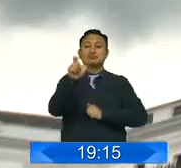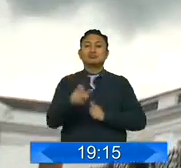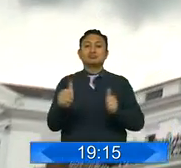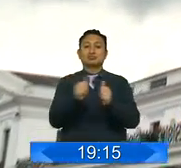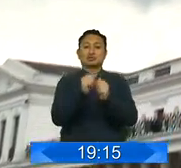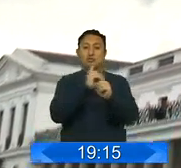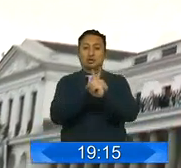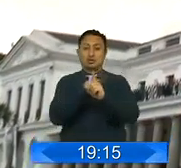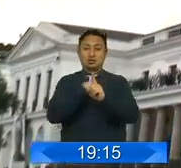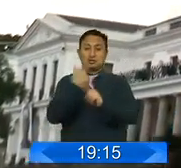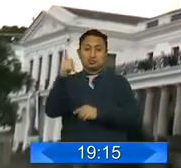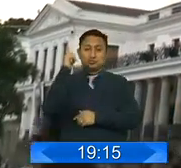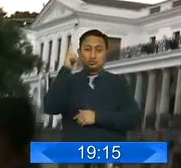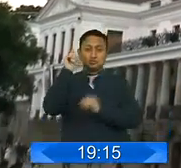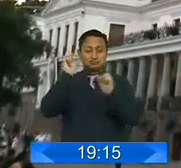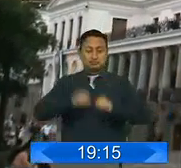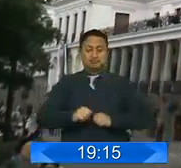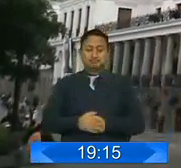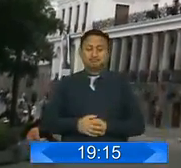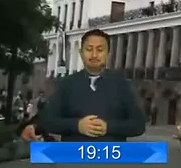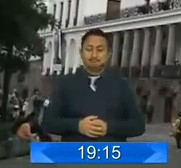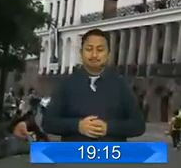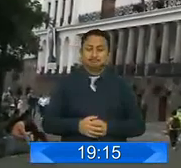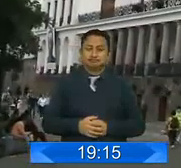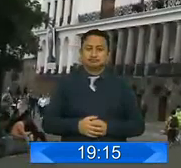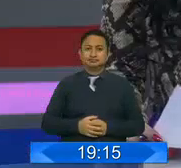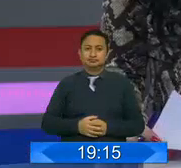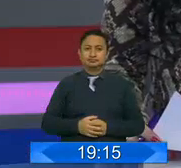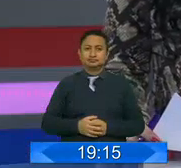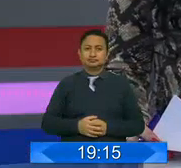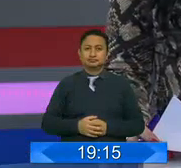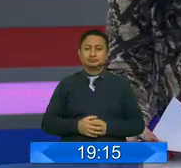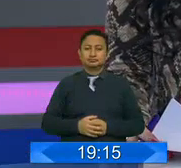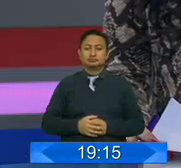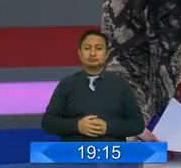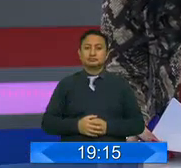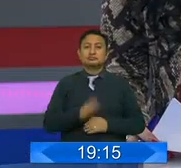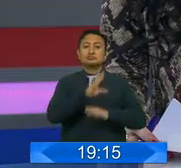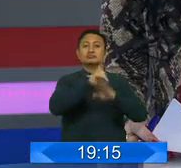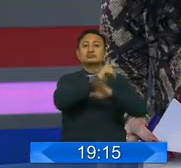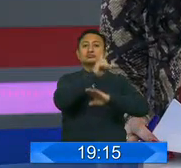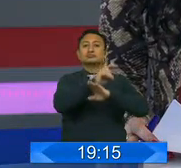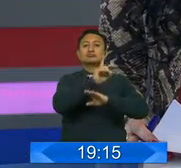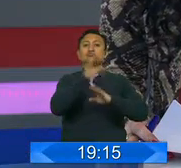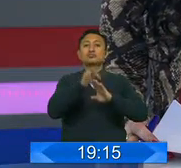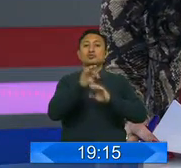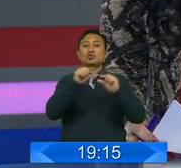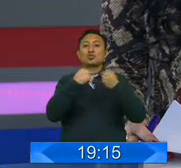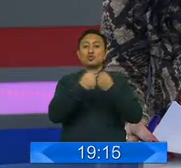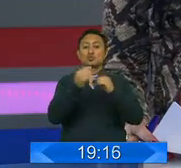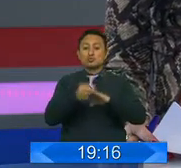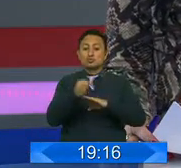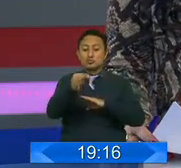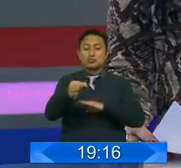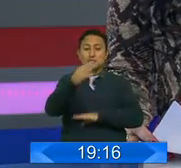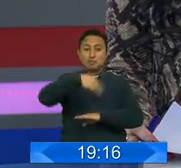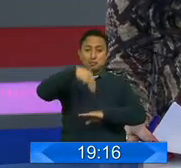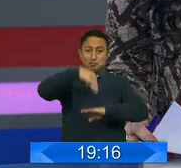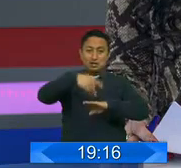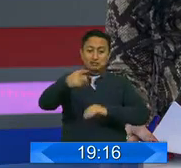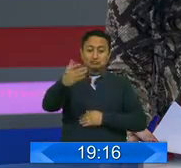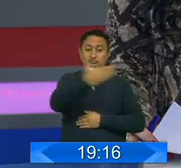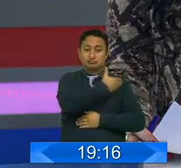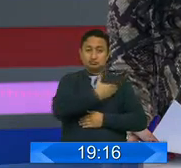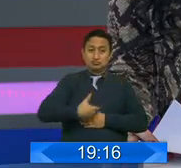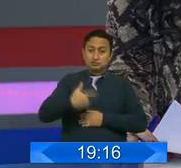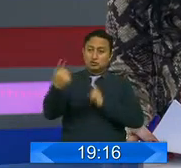tema. Informó Priscila Cadena. Dirigentes de los pueblos montubios fueron recibidos por el presidente